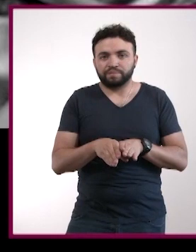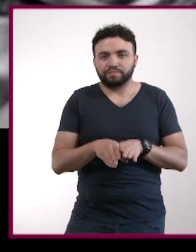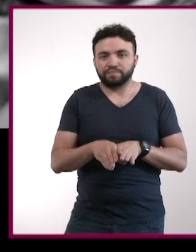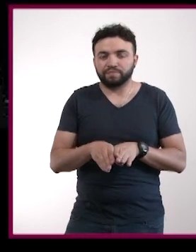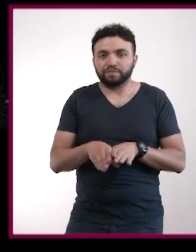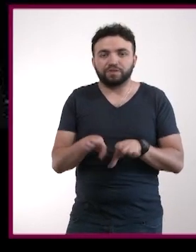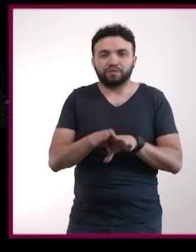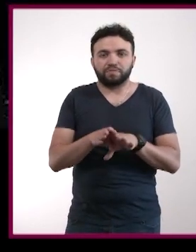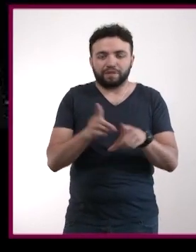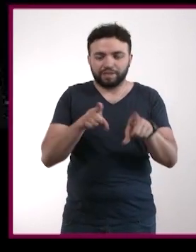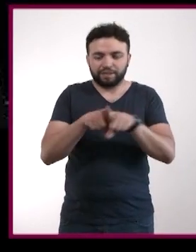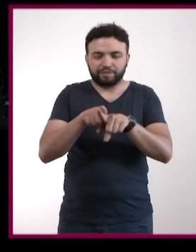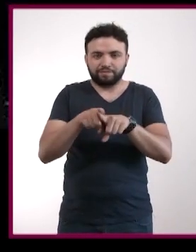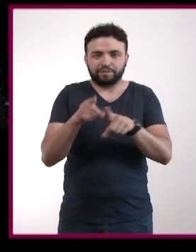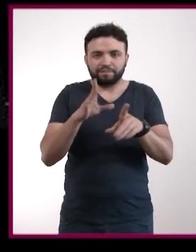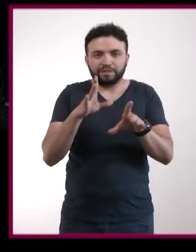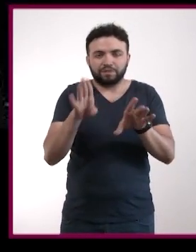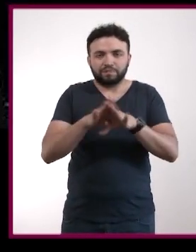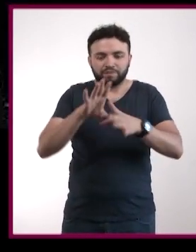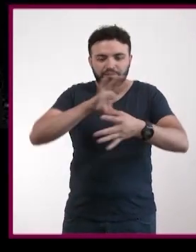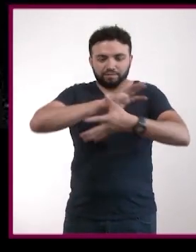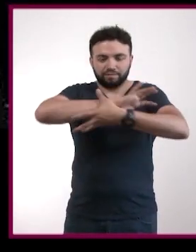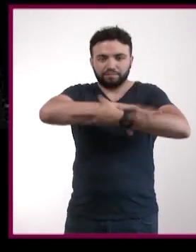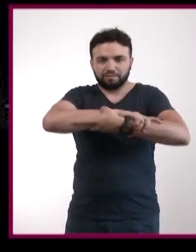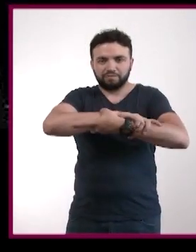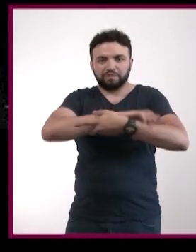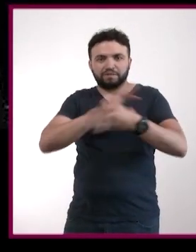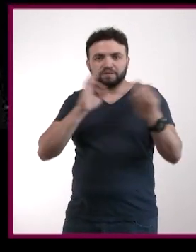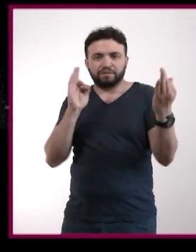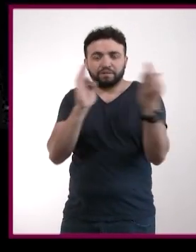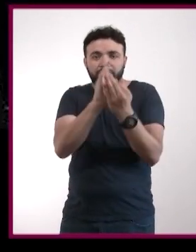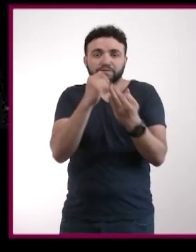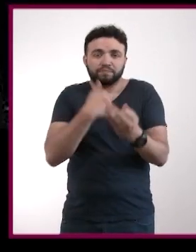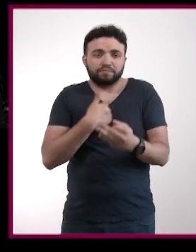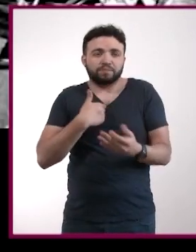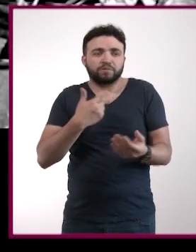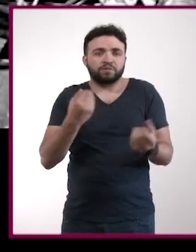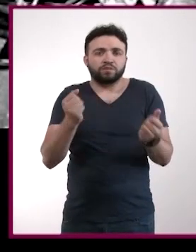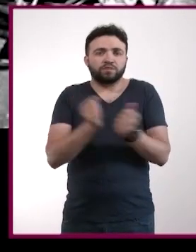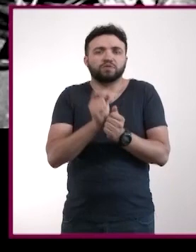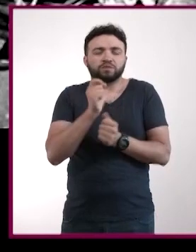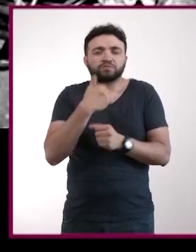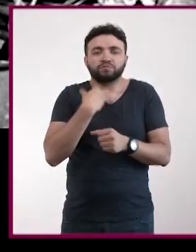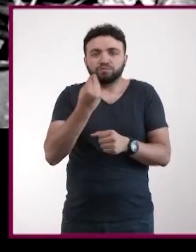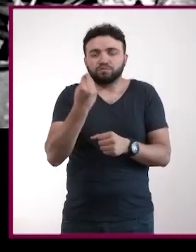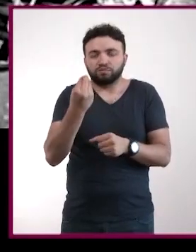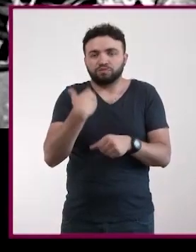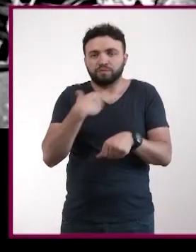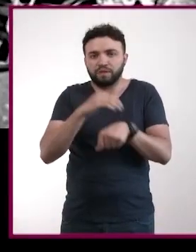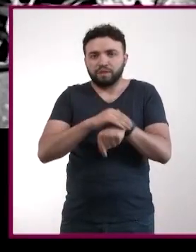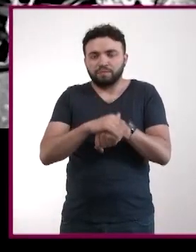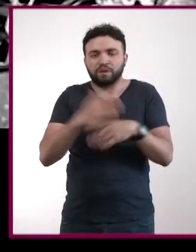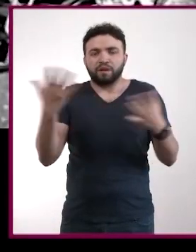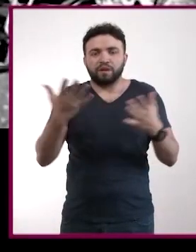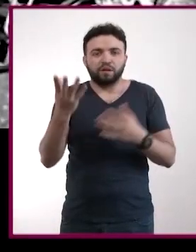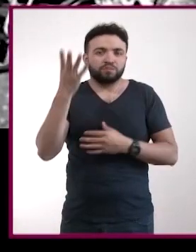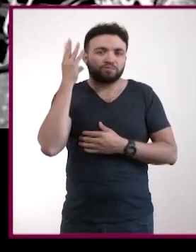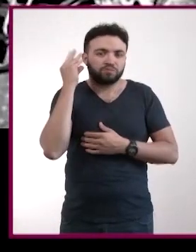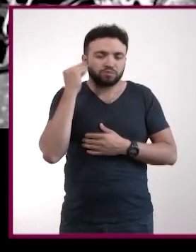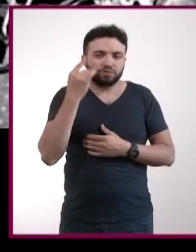de hermandad o de cercanía, ¿no? Mía con muchos de mis amigos hacen